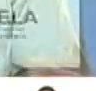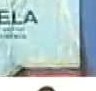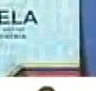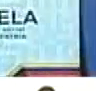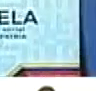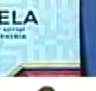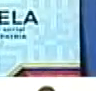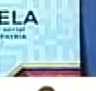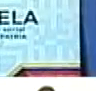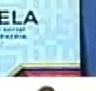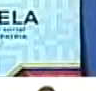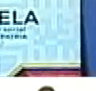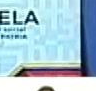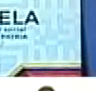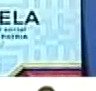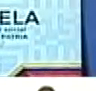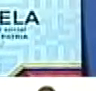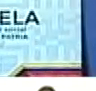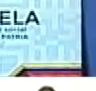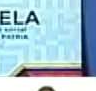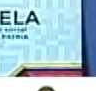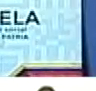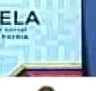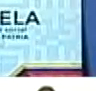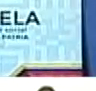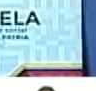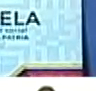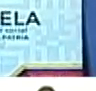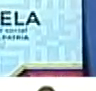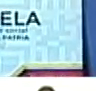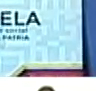Y para terminar esta jornada tan hermosa, tan colorida,